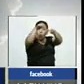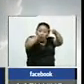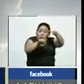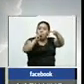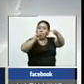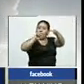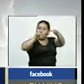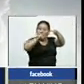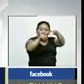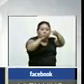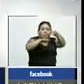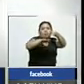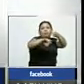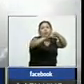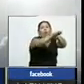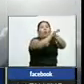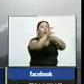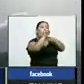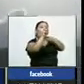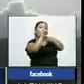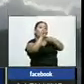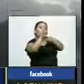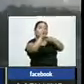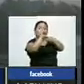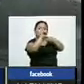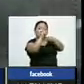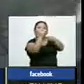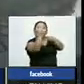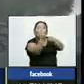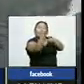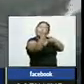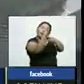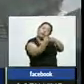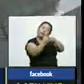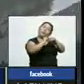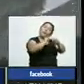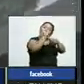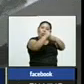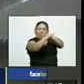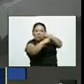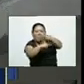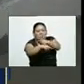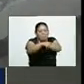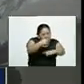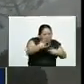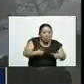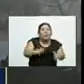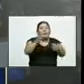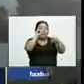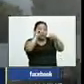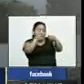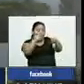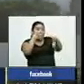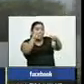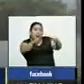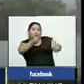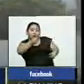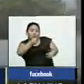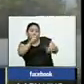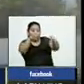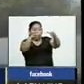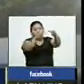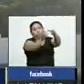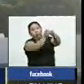miércoles en la isla homónima dejó al menos un muerto y un herido. Según reportaron las autoridades italianas, mientras una